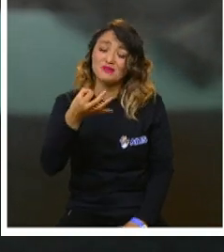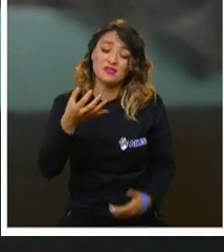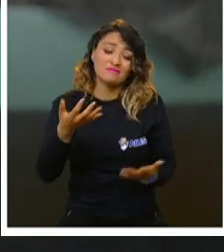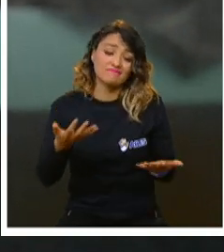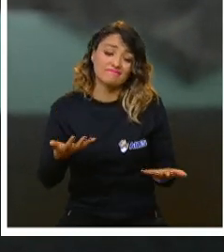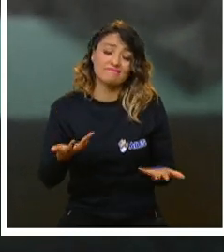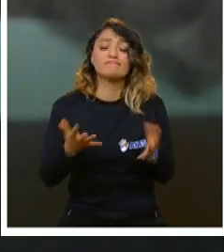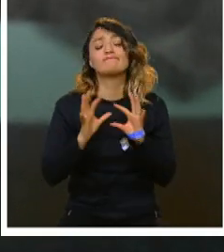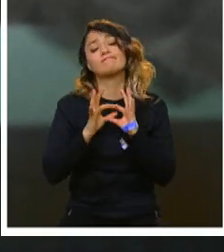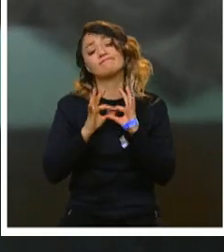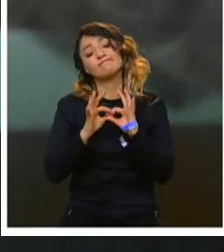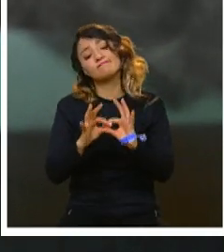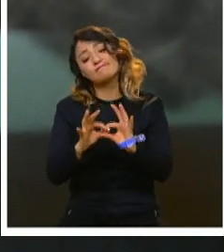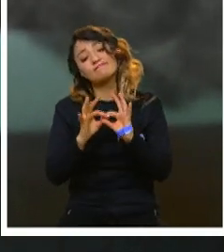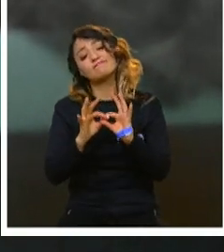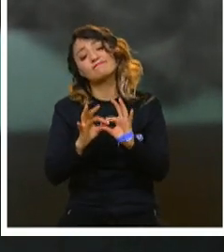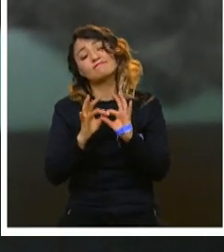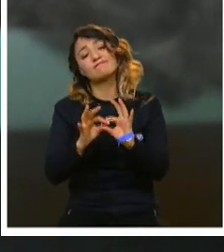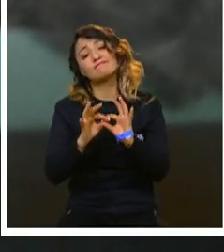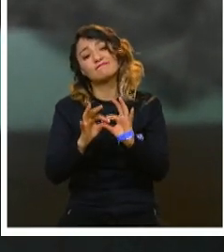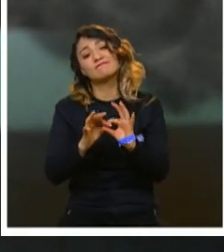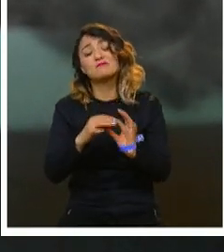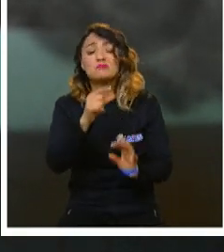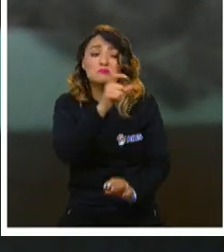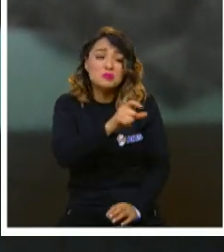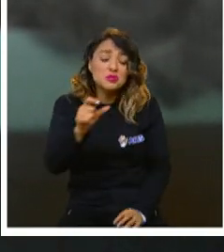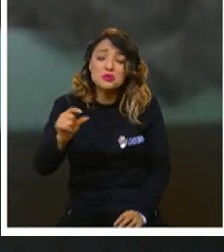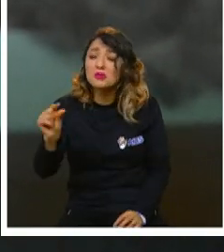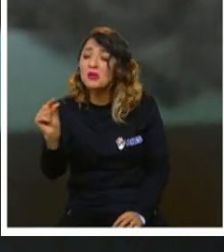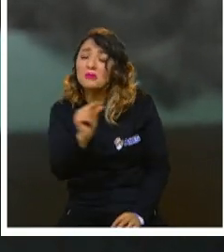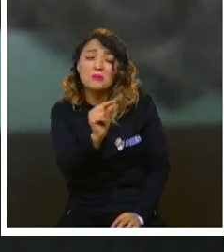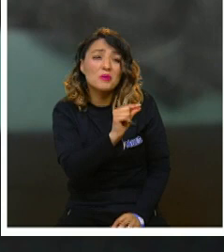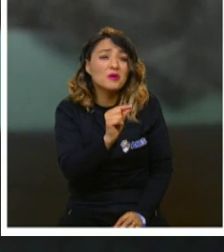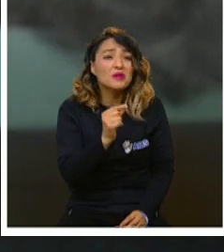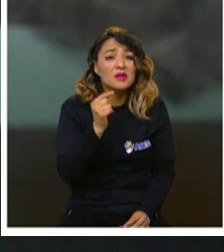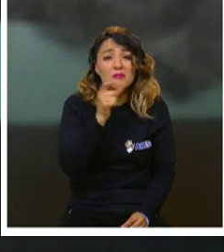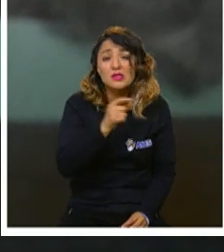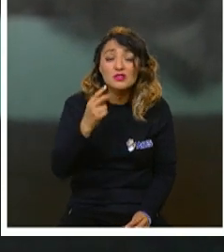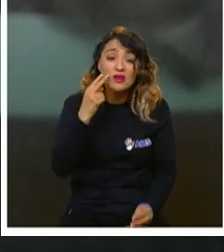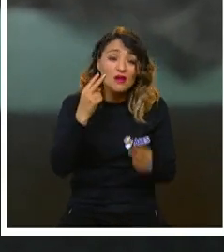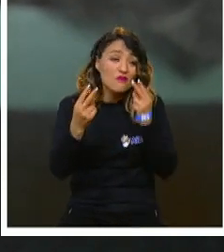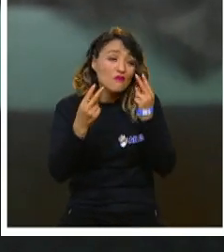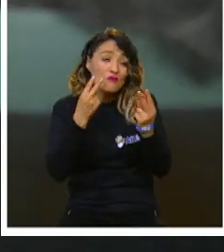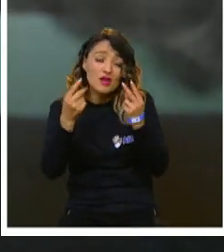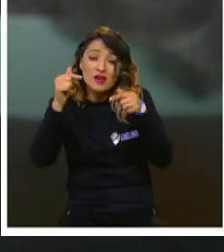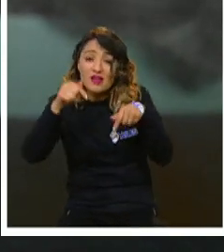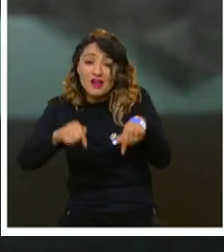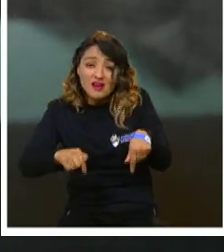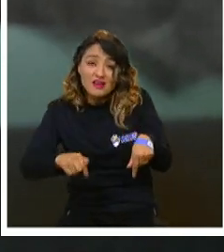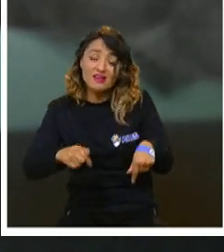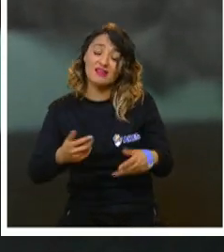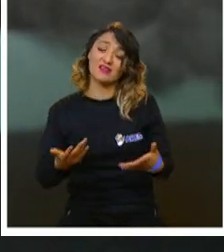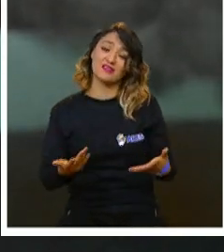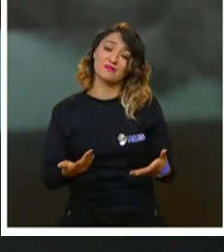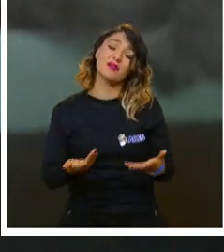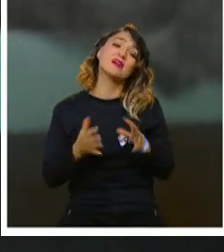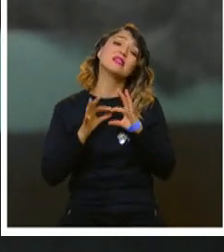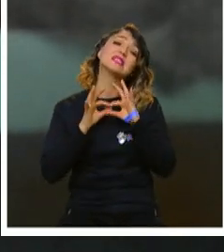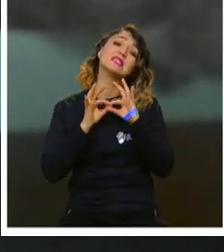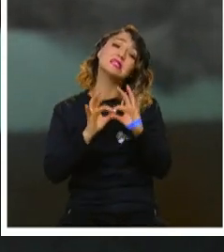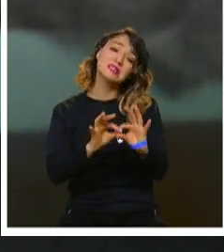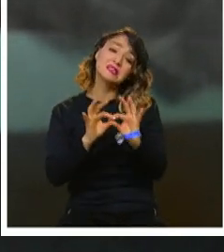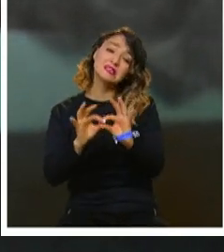les agradecemos a los pocos televidentes que hoy nos acompañan para decir